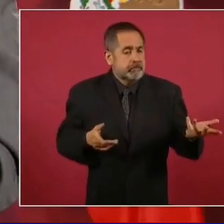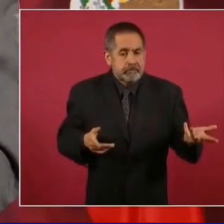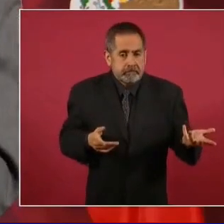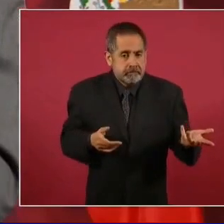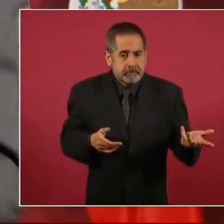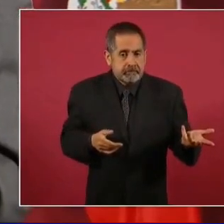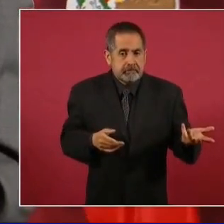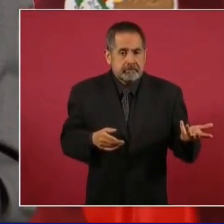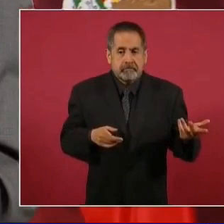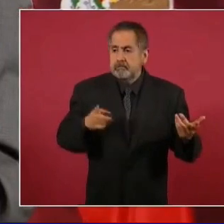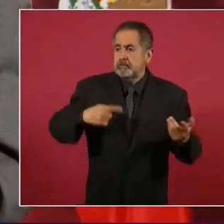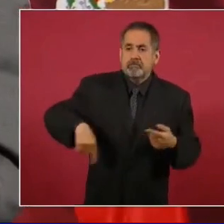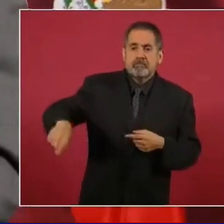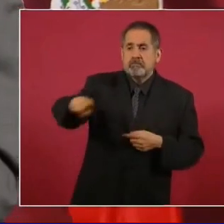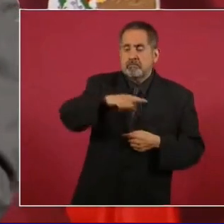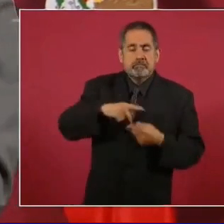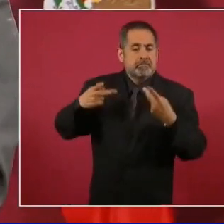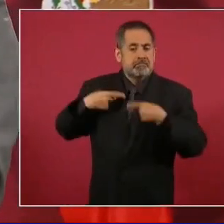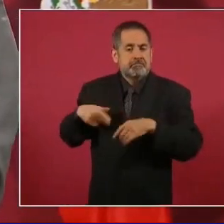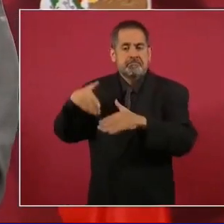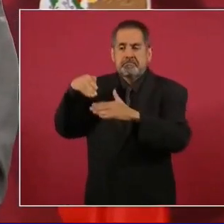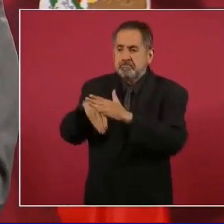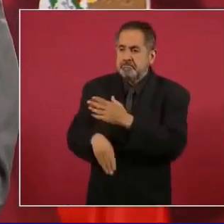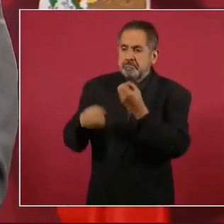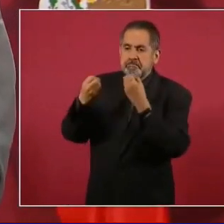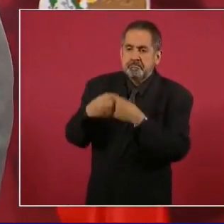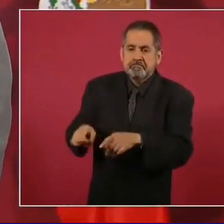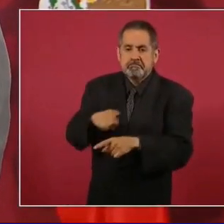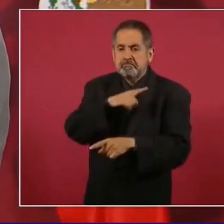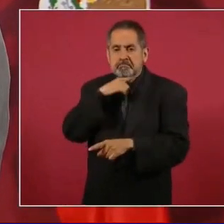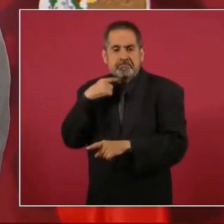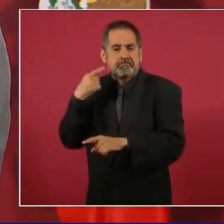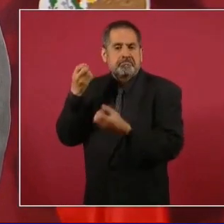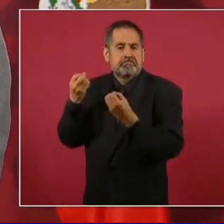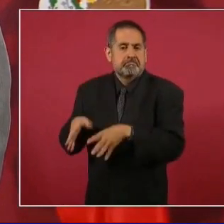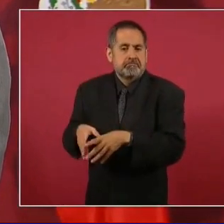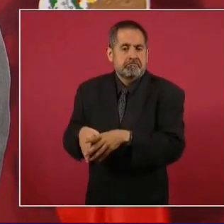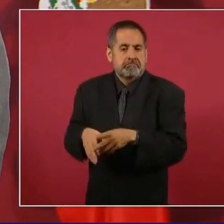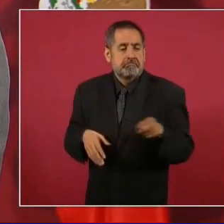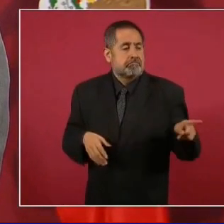para perjudicar a obreros, para perjudicar al pueblo.